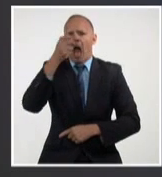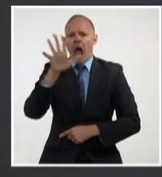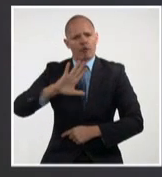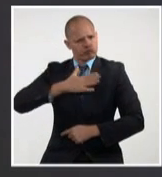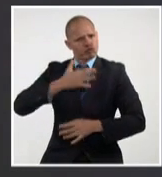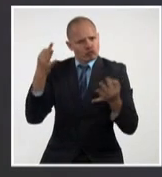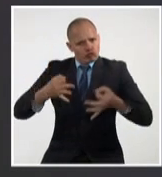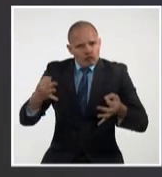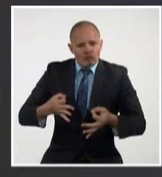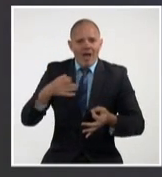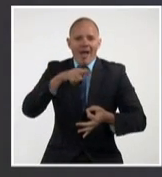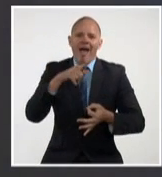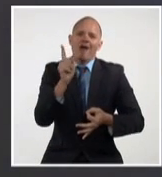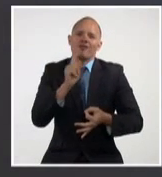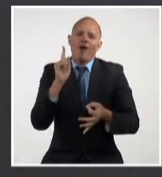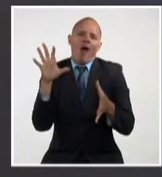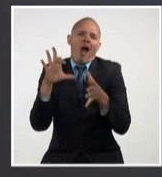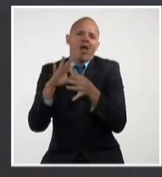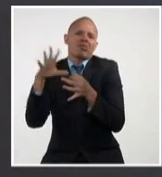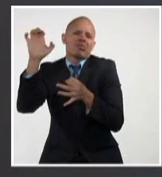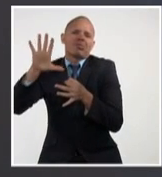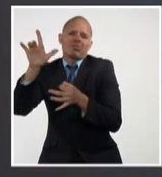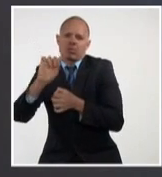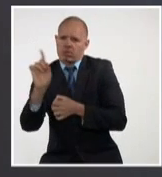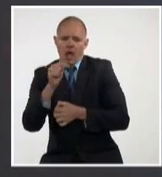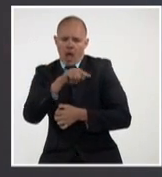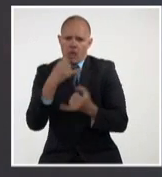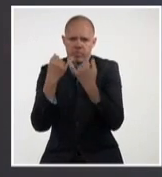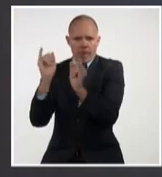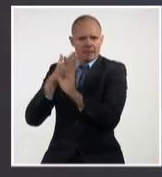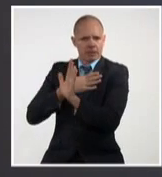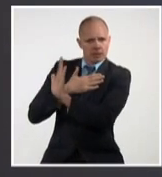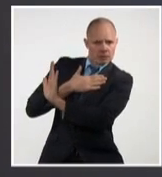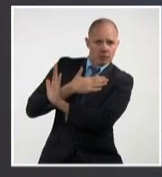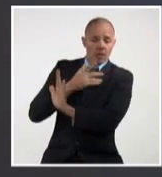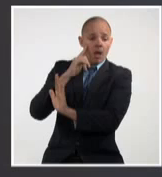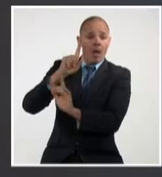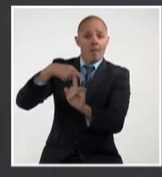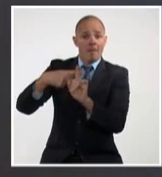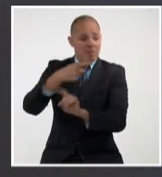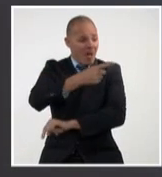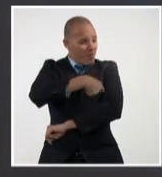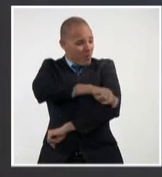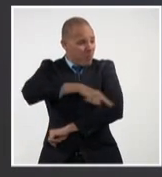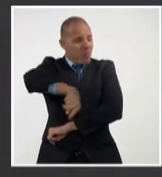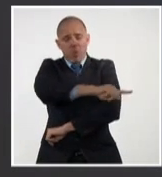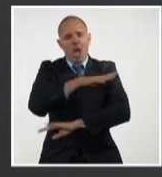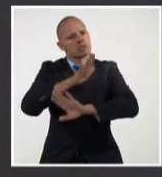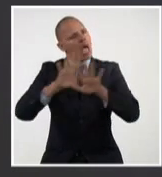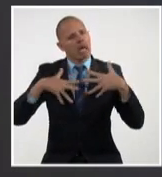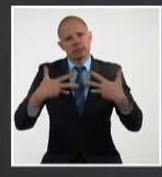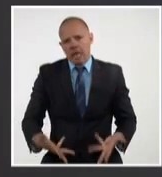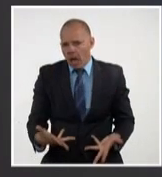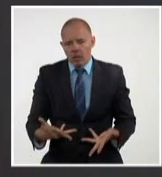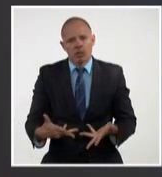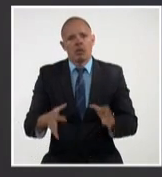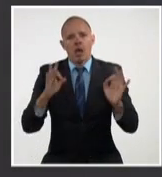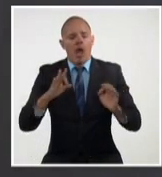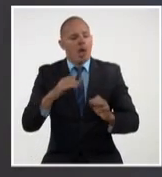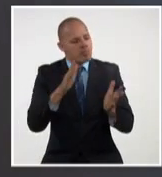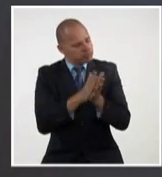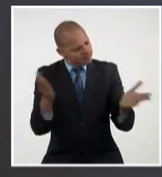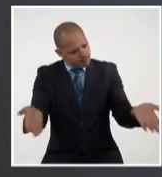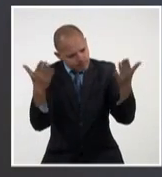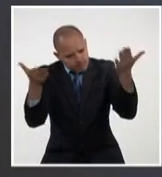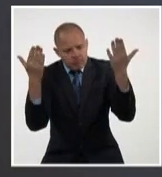que los imperialistas tocan sus instrumentos. Nuestros pueblos han dicho basta. Gloria para nuestros pueblos, dignidad